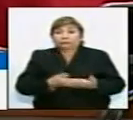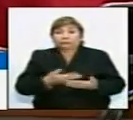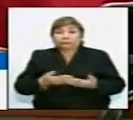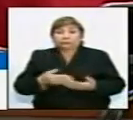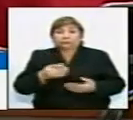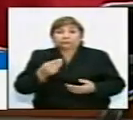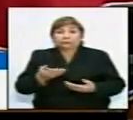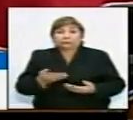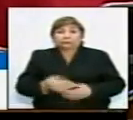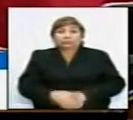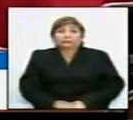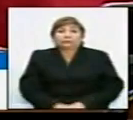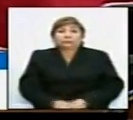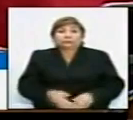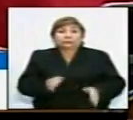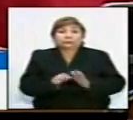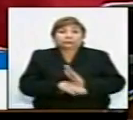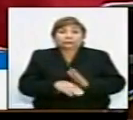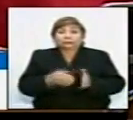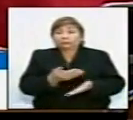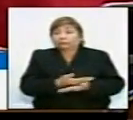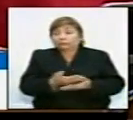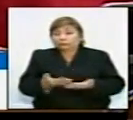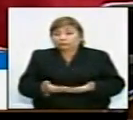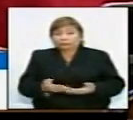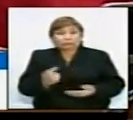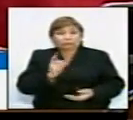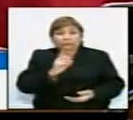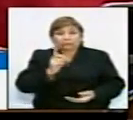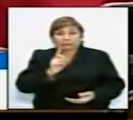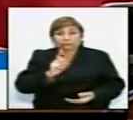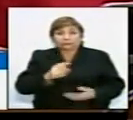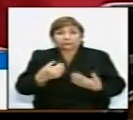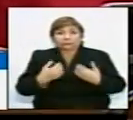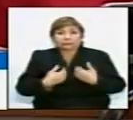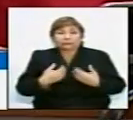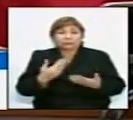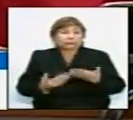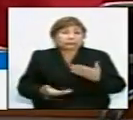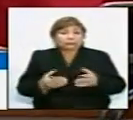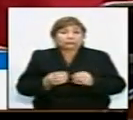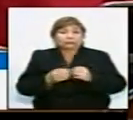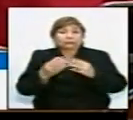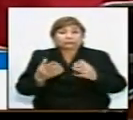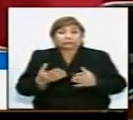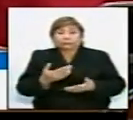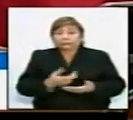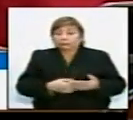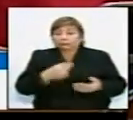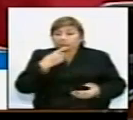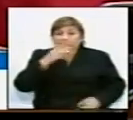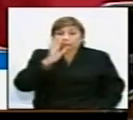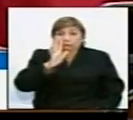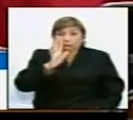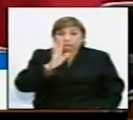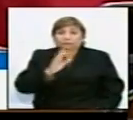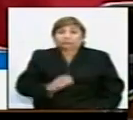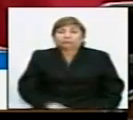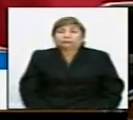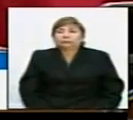2012. Imaginamos que esta tendencia no ha cambiado. La gran mayoría son menos de 5 hectáreas.